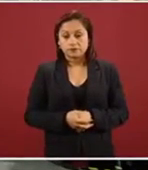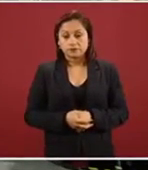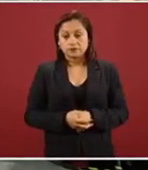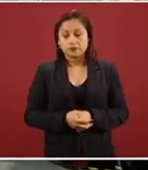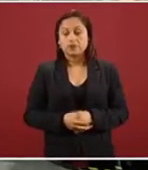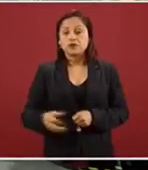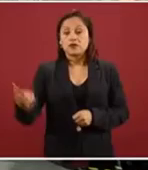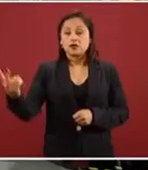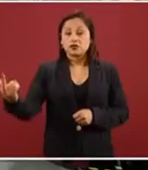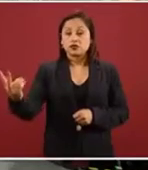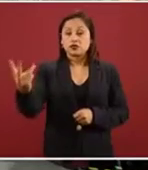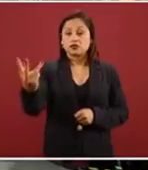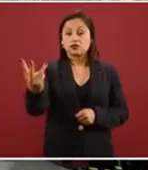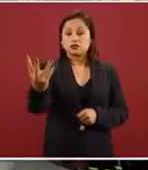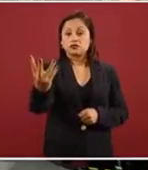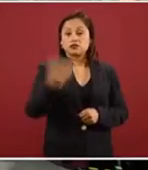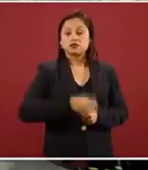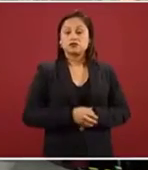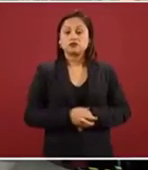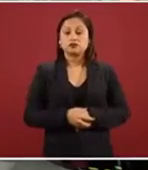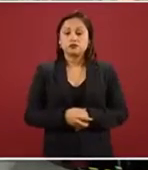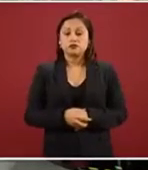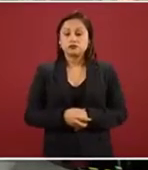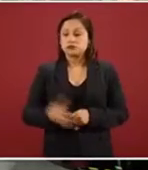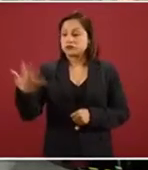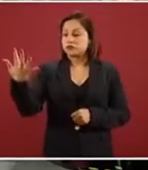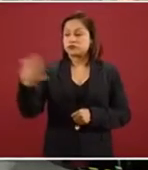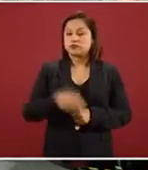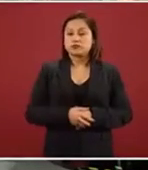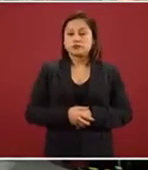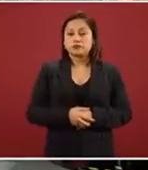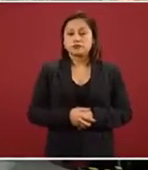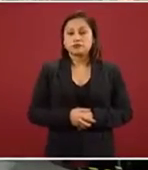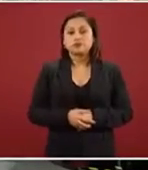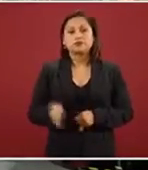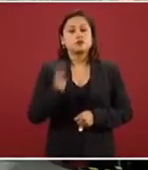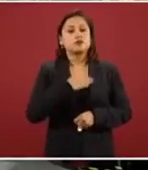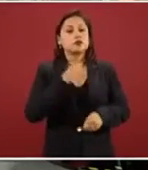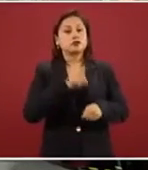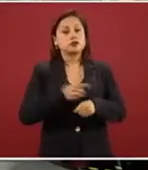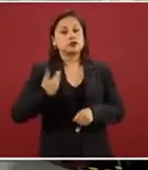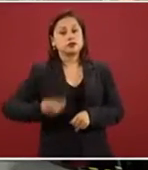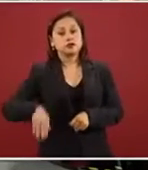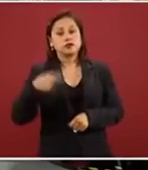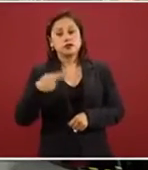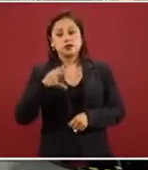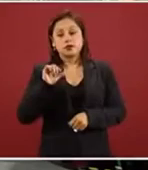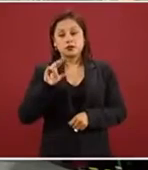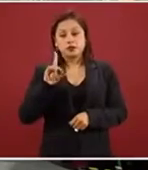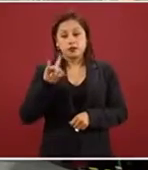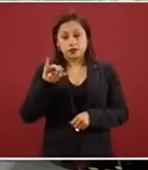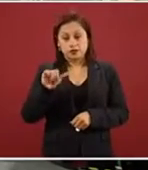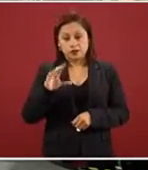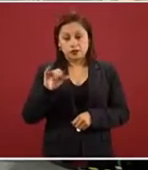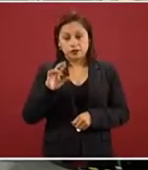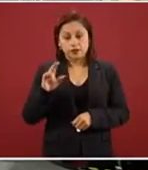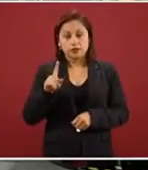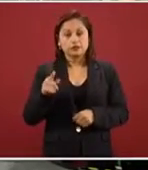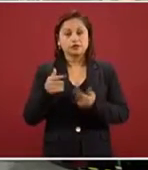Dos, tres y cuatro. Gracias. Cinco. Buenos días, presidente. Claudio Caranza. Y luego nos vamos por acá. De